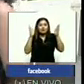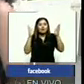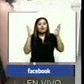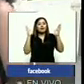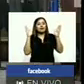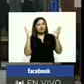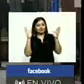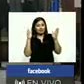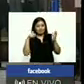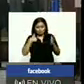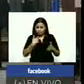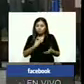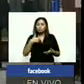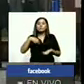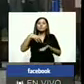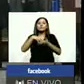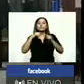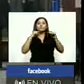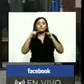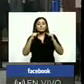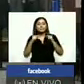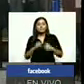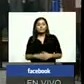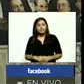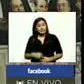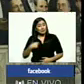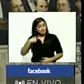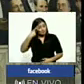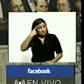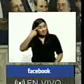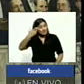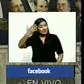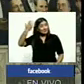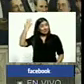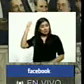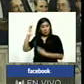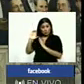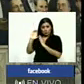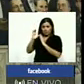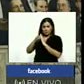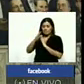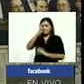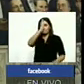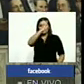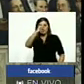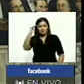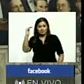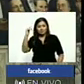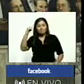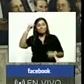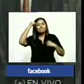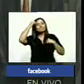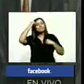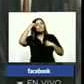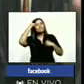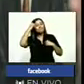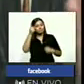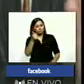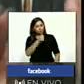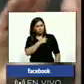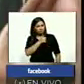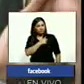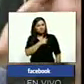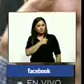nuestro pueblo la memoria histórica la cultura cívica y hacer conciencia de la responsabilidad de la nueva generación